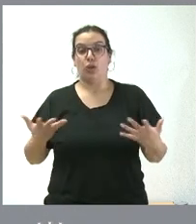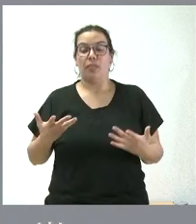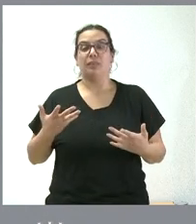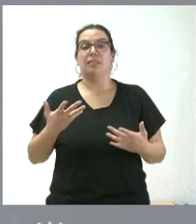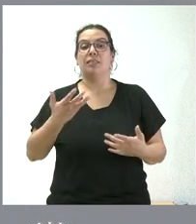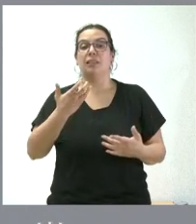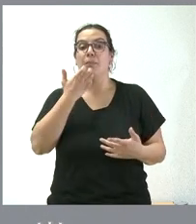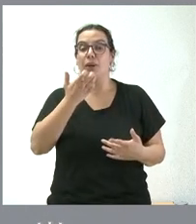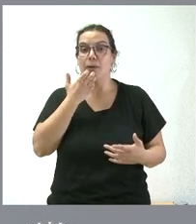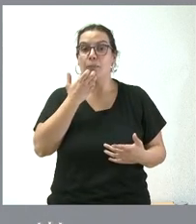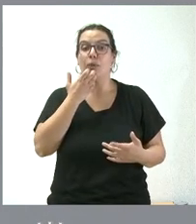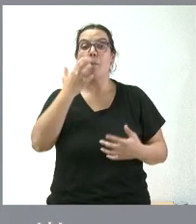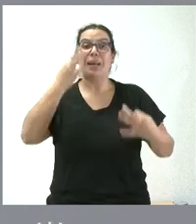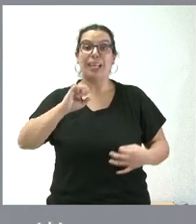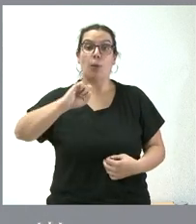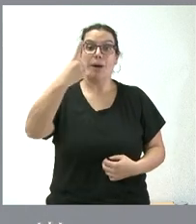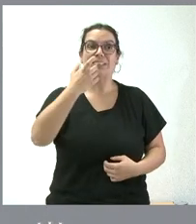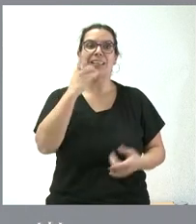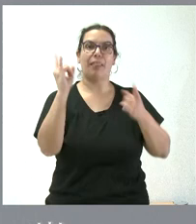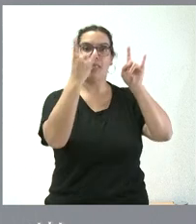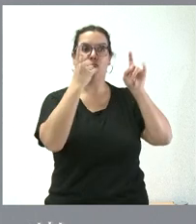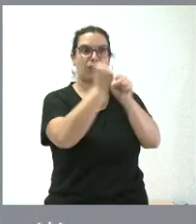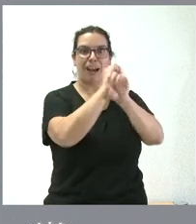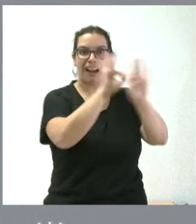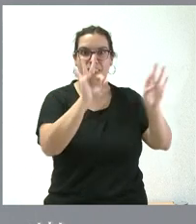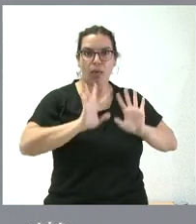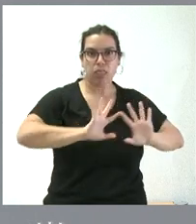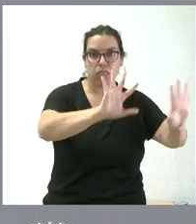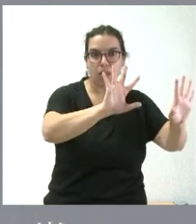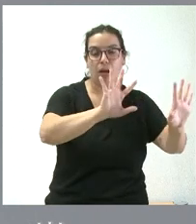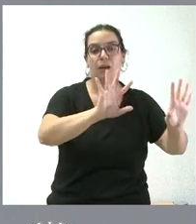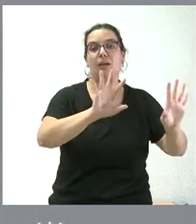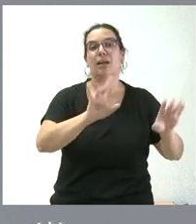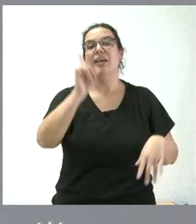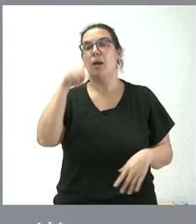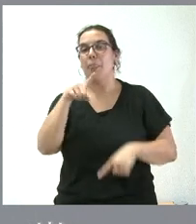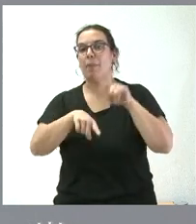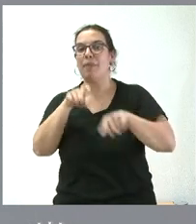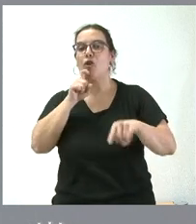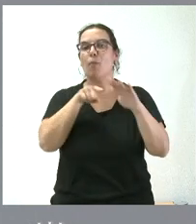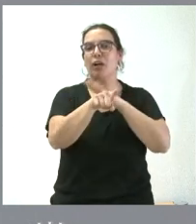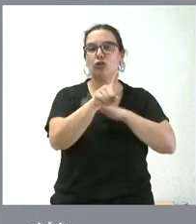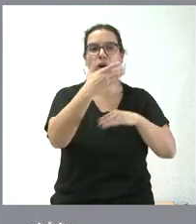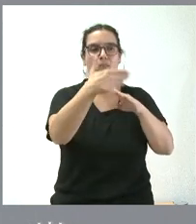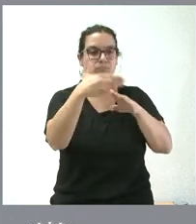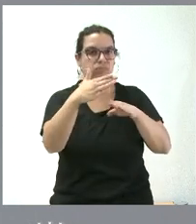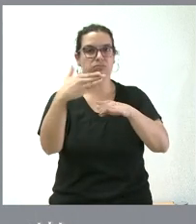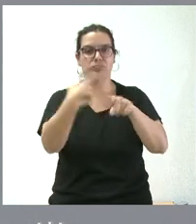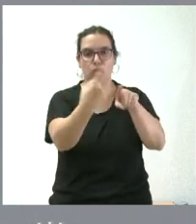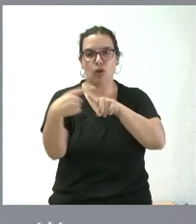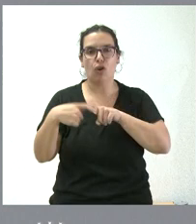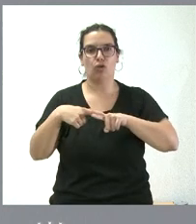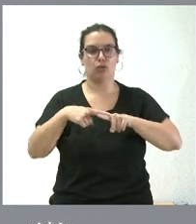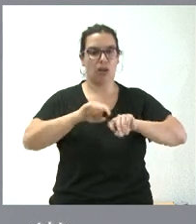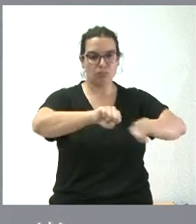es la masa forestal otro factor también es el hecho de cómo es la gestión de esta masa eh forestal y por tanto si en el